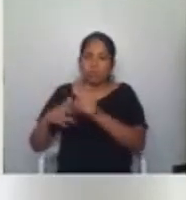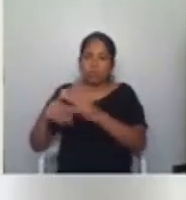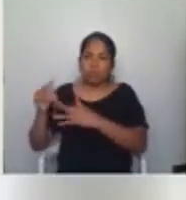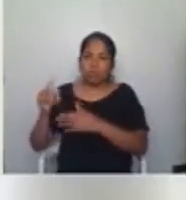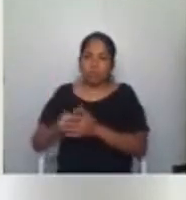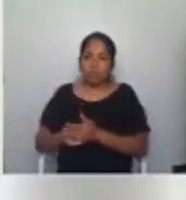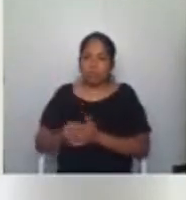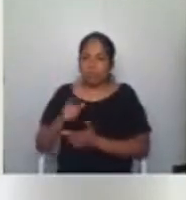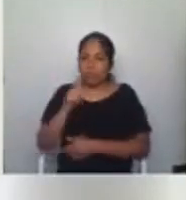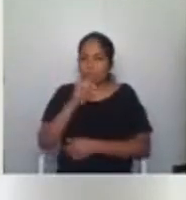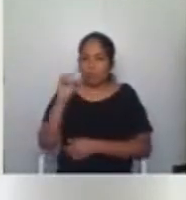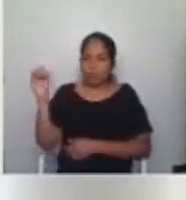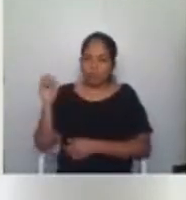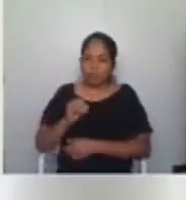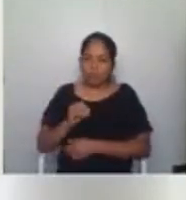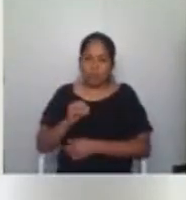planilla.